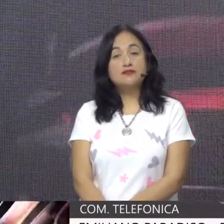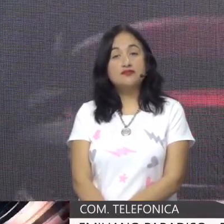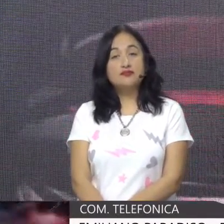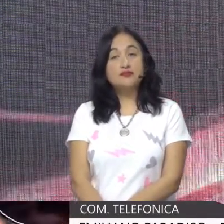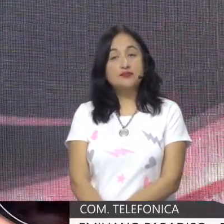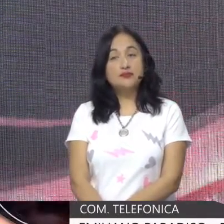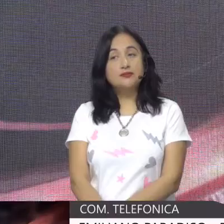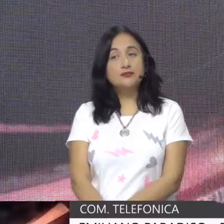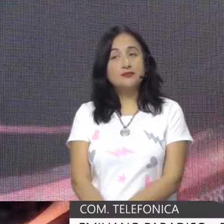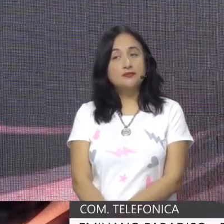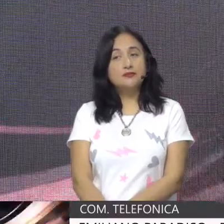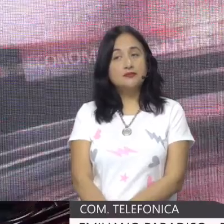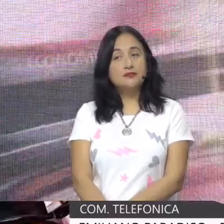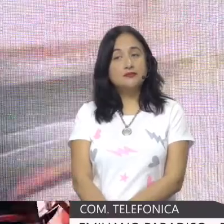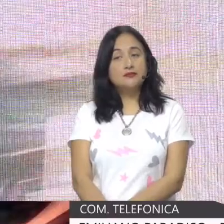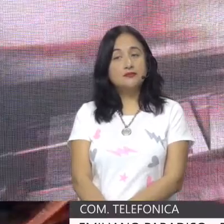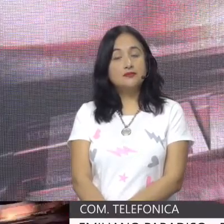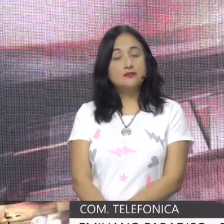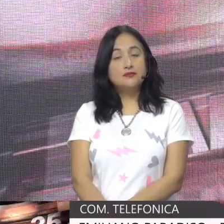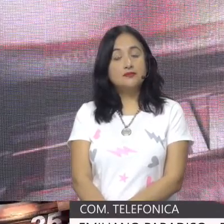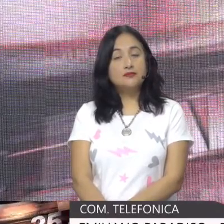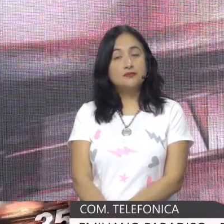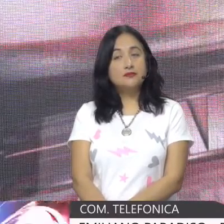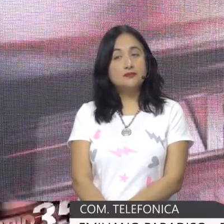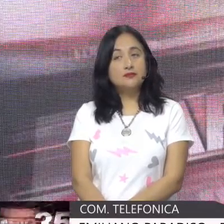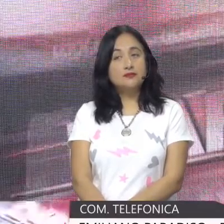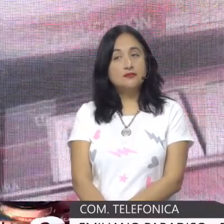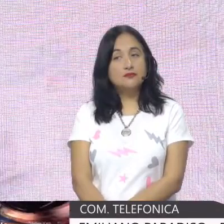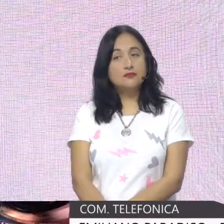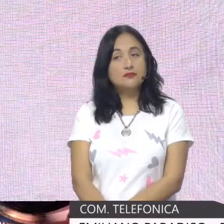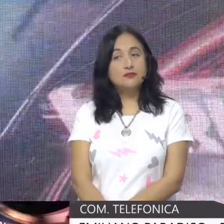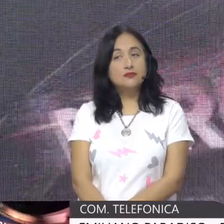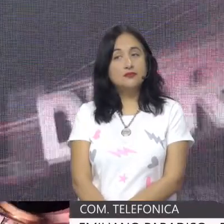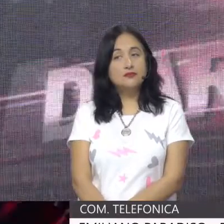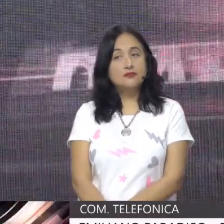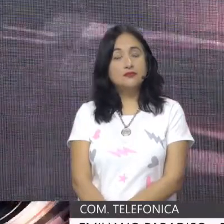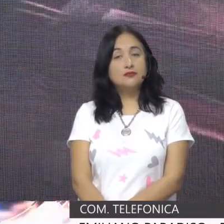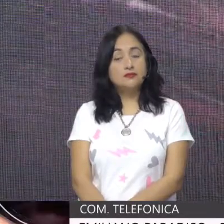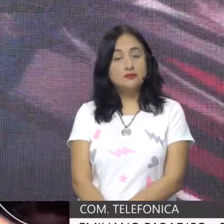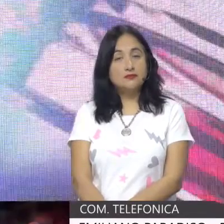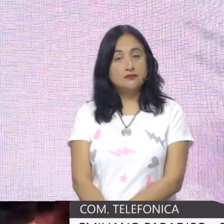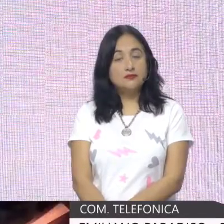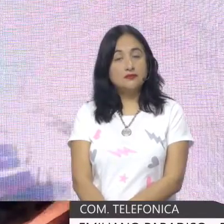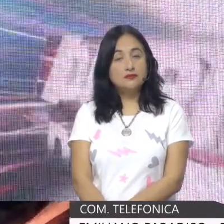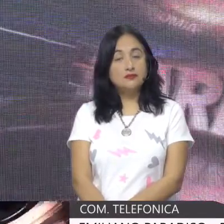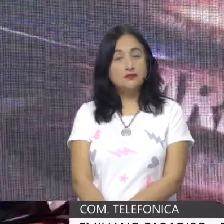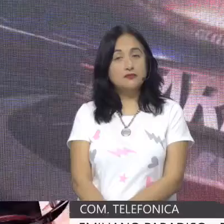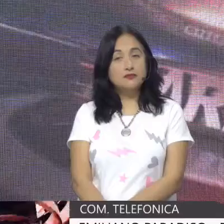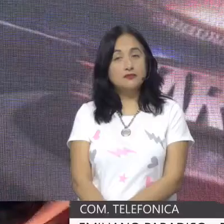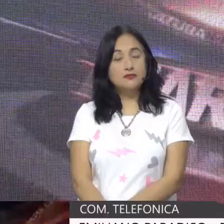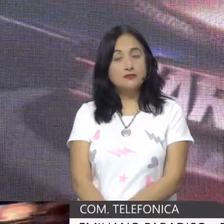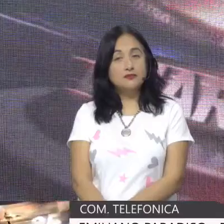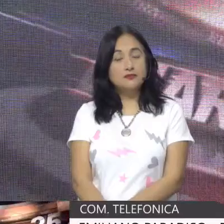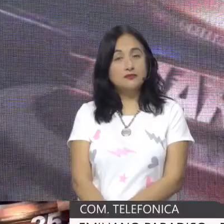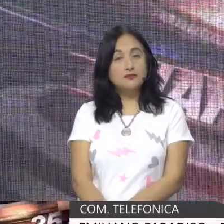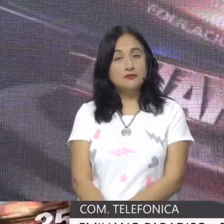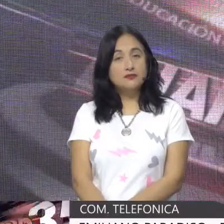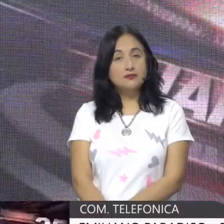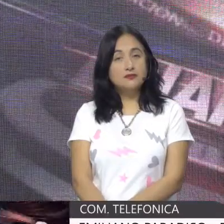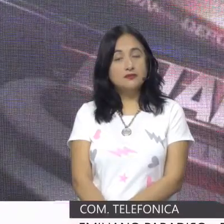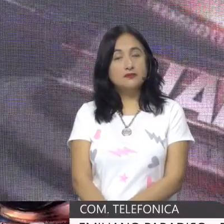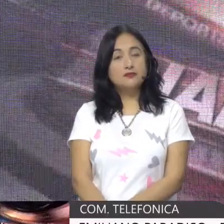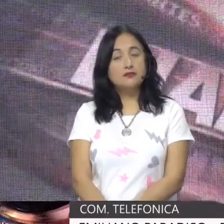bases y condiciones. Por ejemplo, que tiene que tener entre 15 a 30 años, tiene que ser alumno regular del